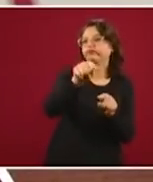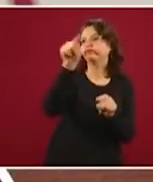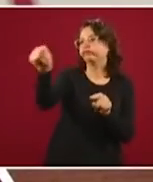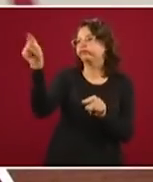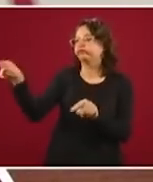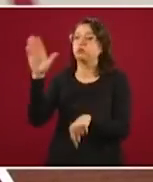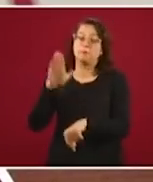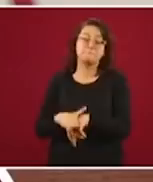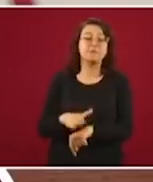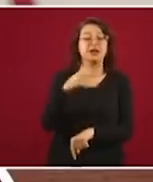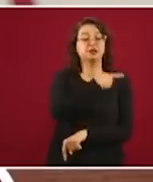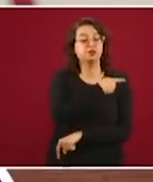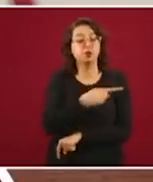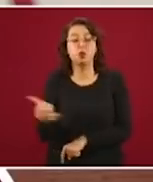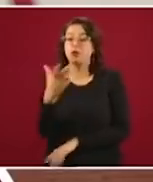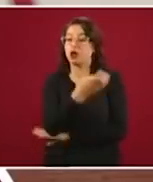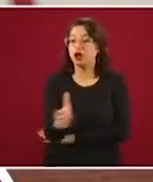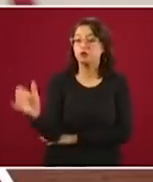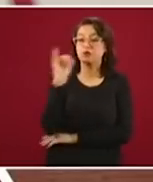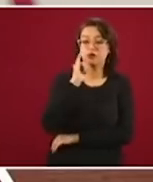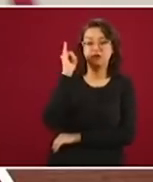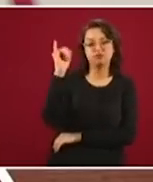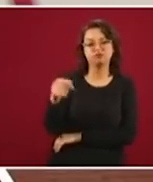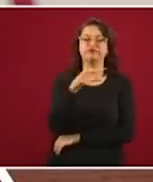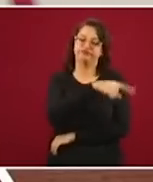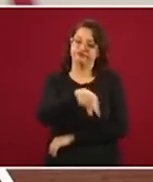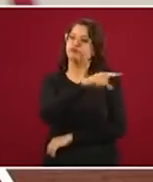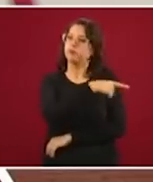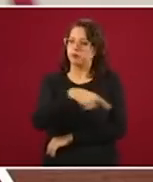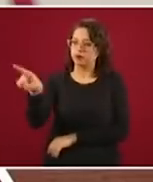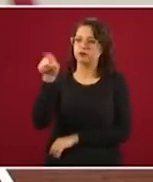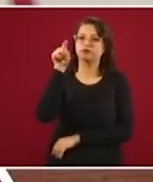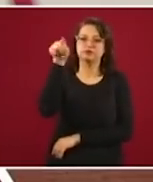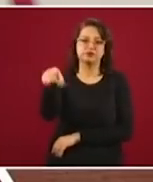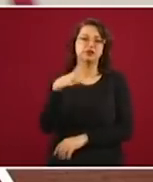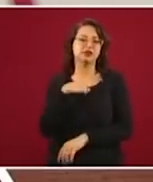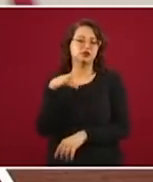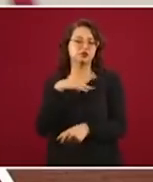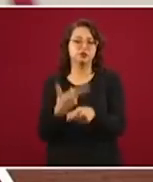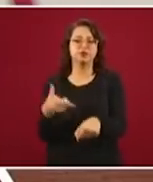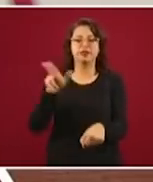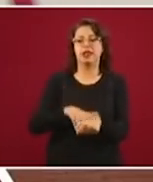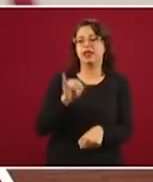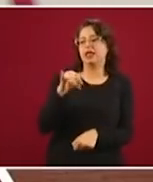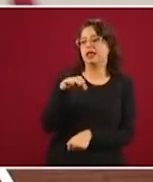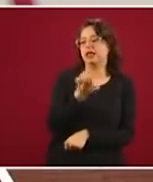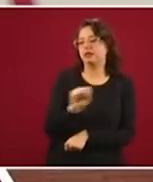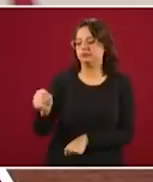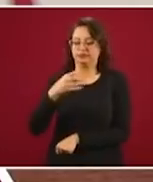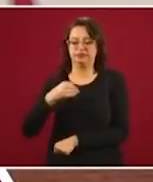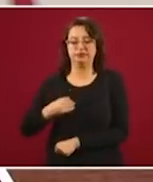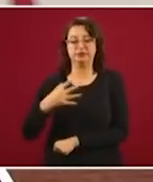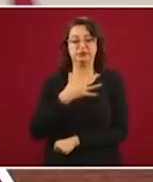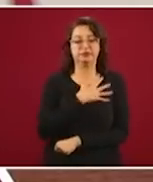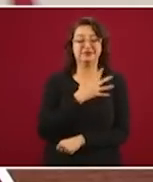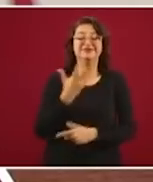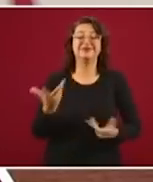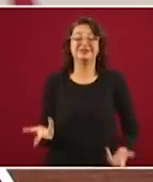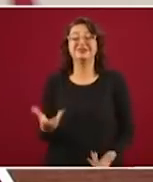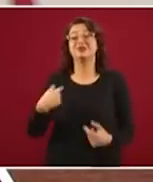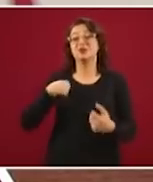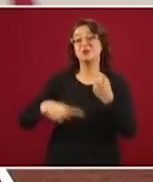alguna instalación de IMSS Bienestar. Entonces, sí es un problema, dirían los técnicos,